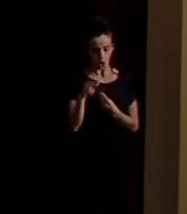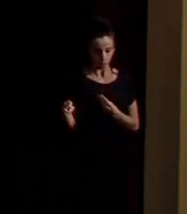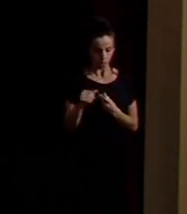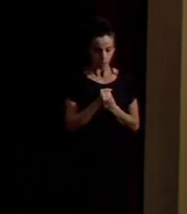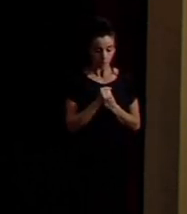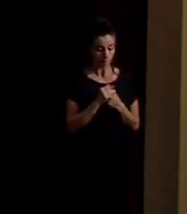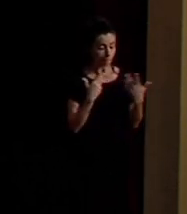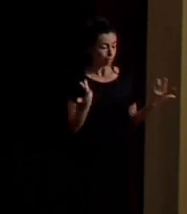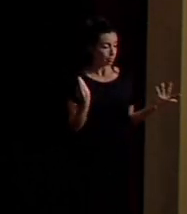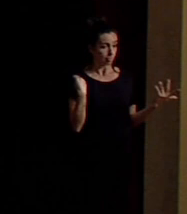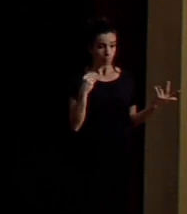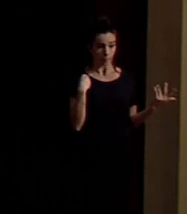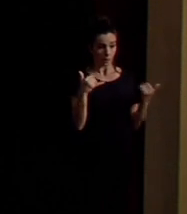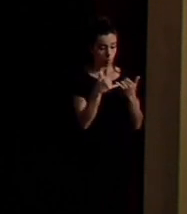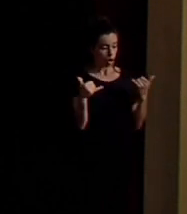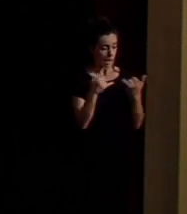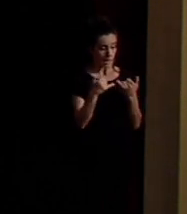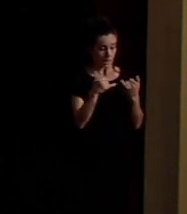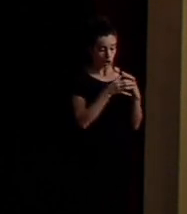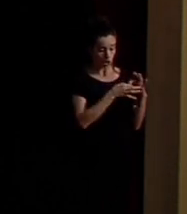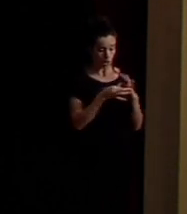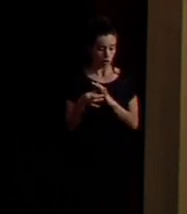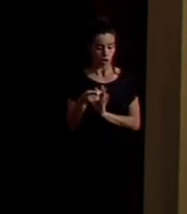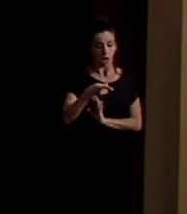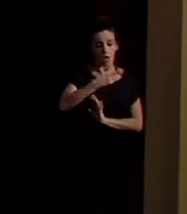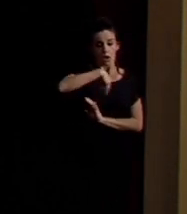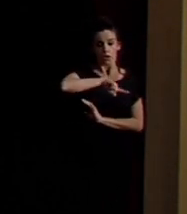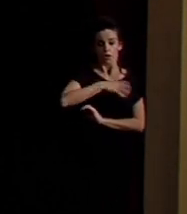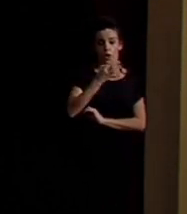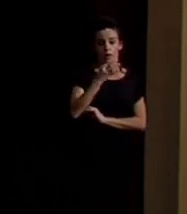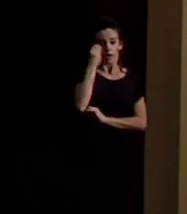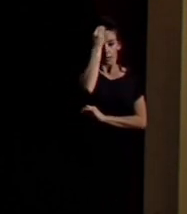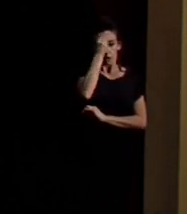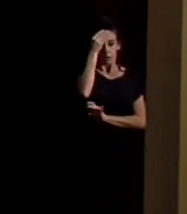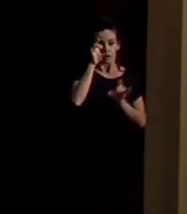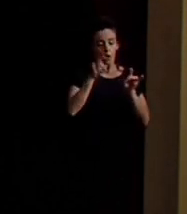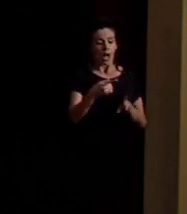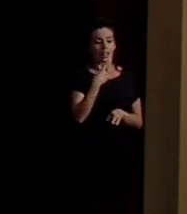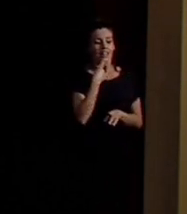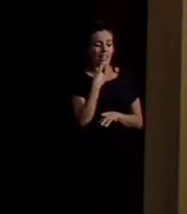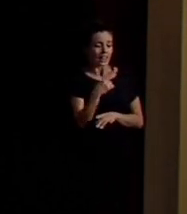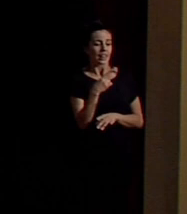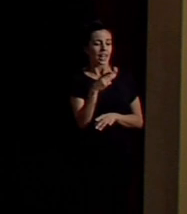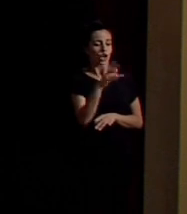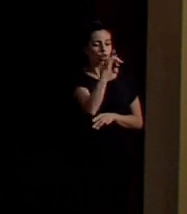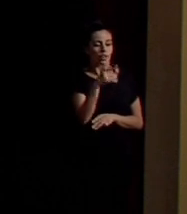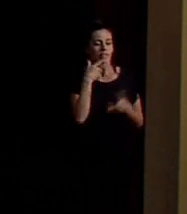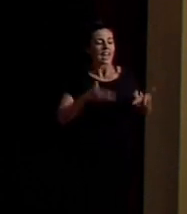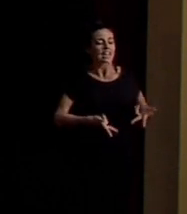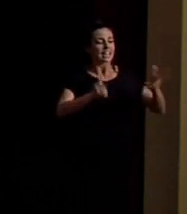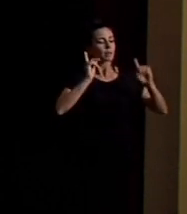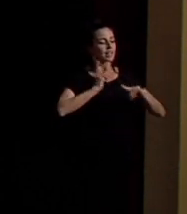hilo de todo esto, tendríamos que tener en cuenta, como dice Antonio Rodríguez, que libertad sexual es un